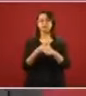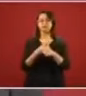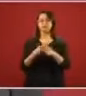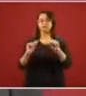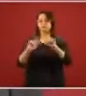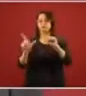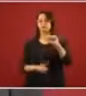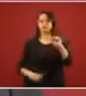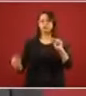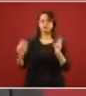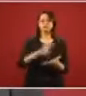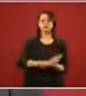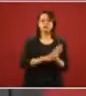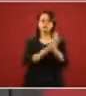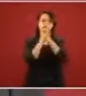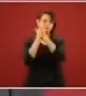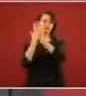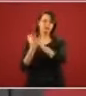de México.